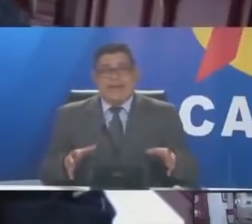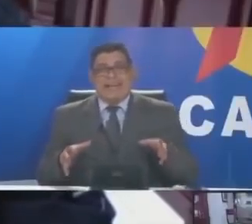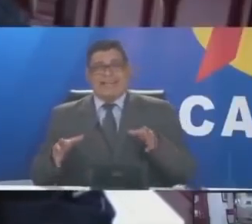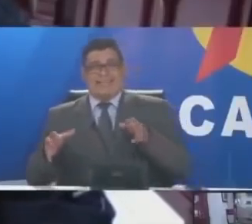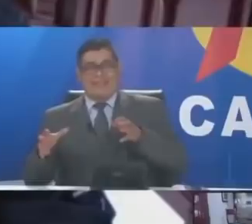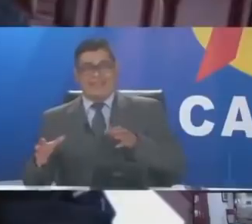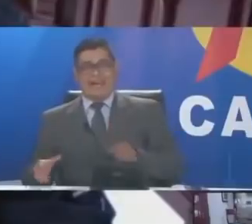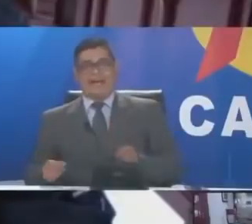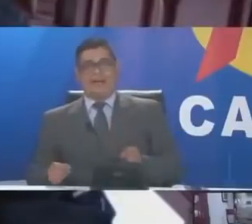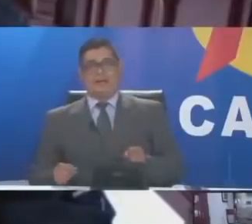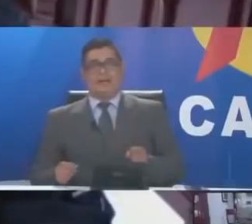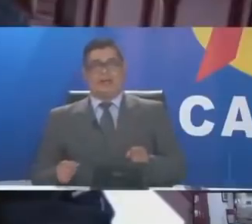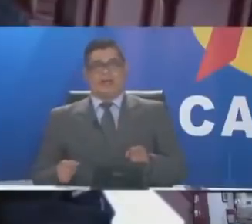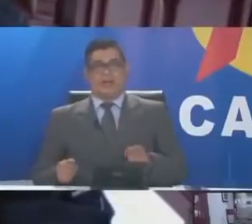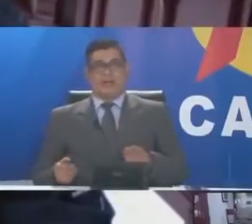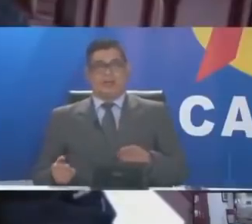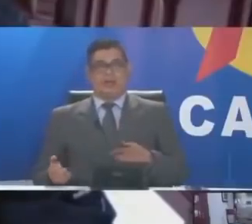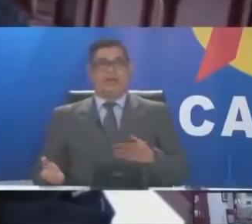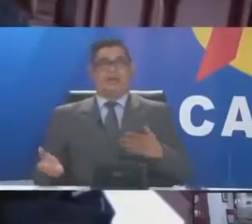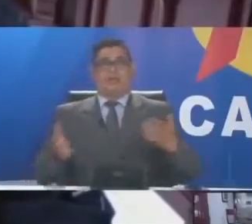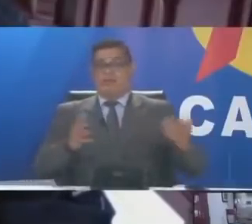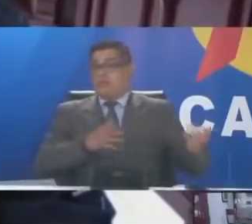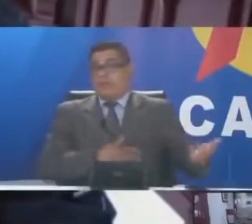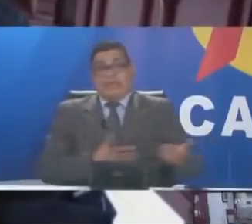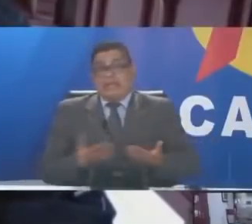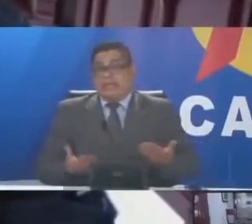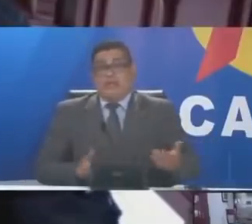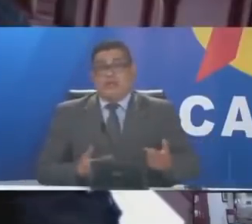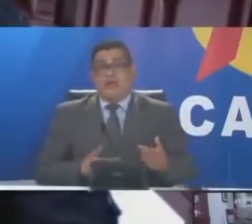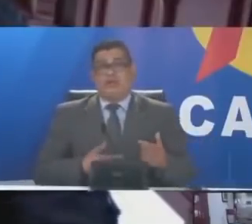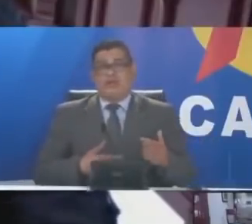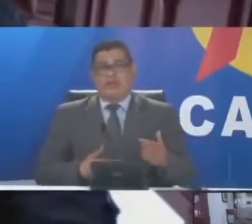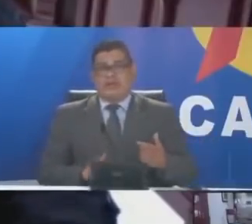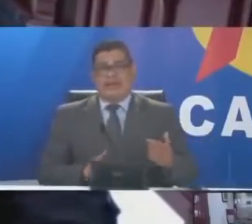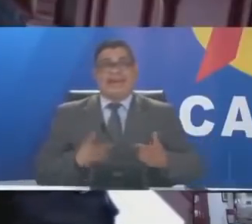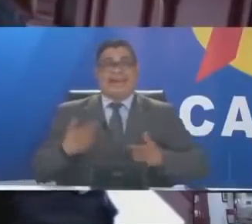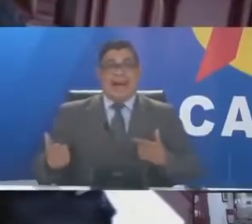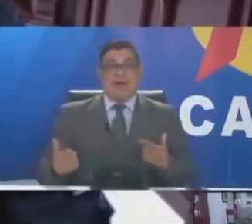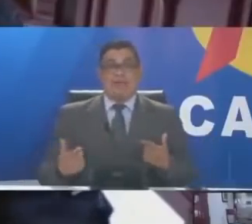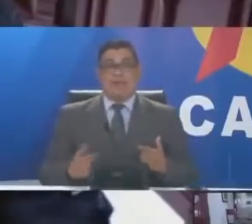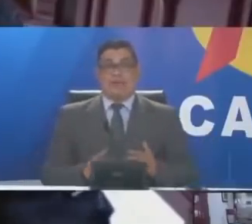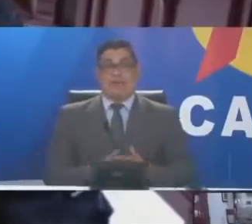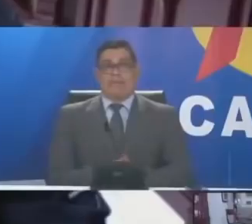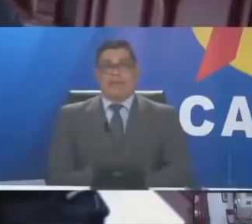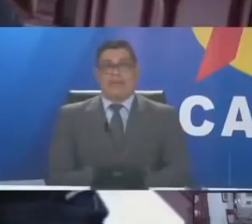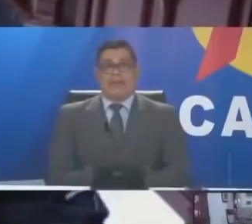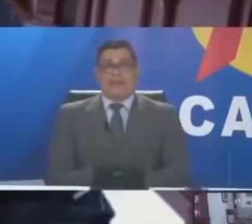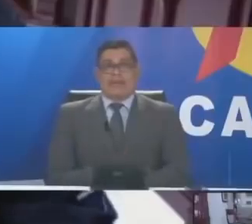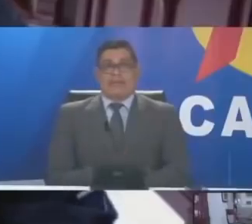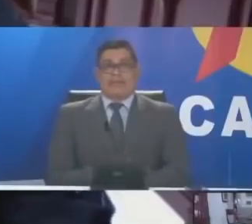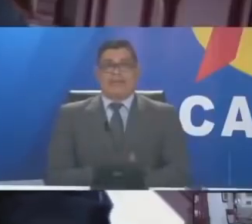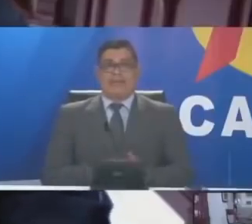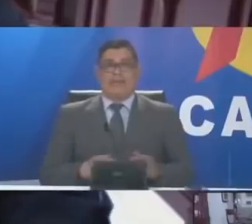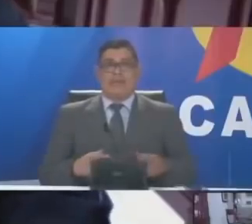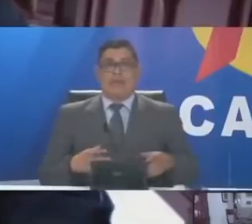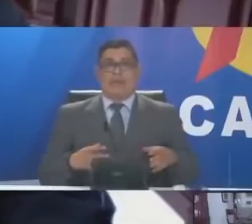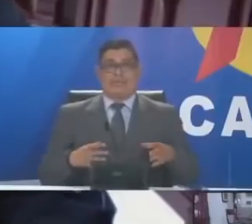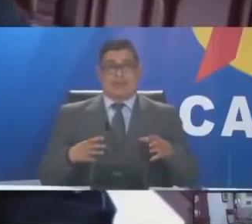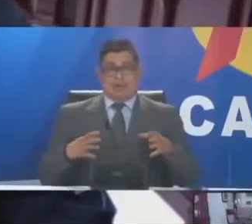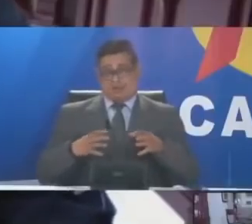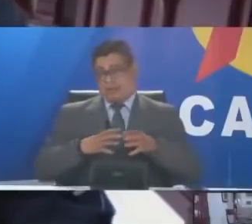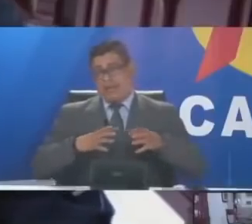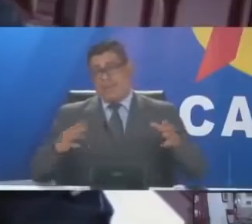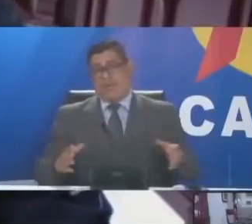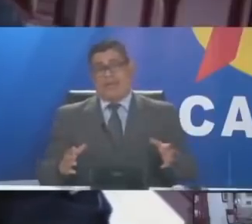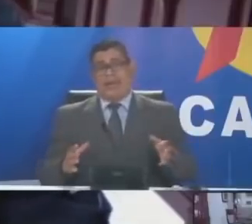etapa comercial del fin de año tuvieron la tradición de dar regalos pero también se ha sentido un